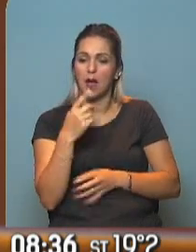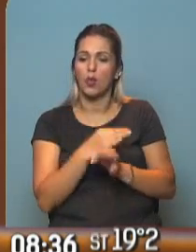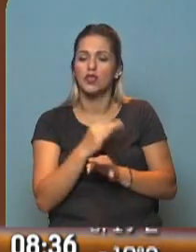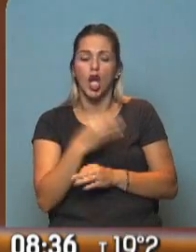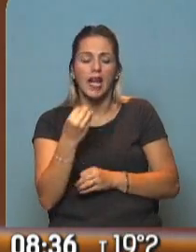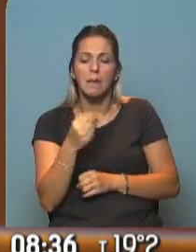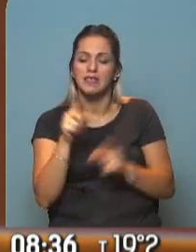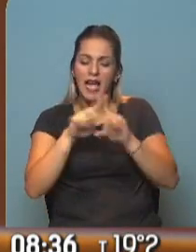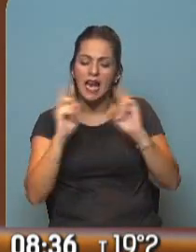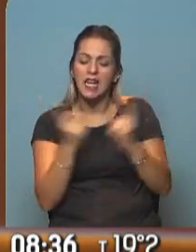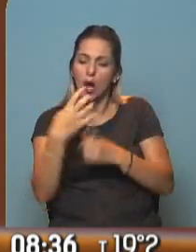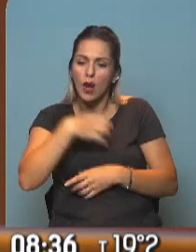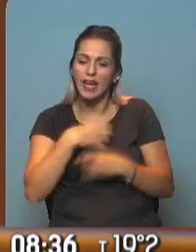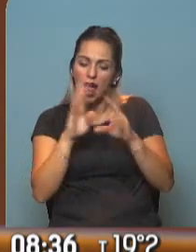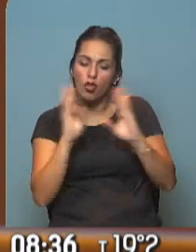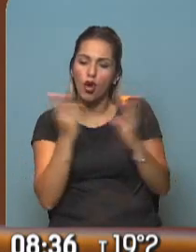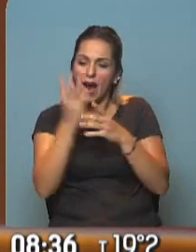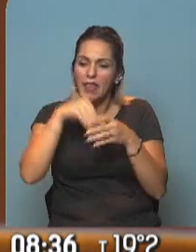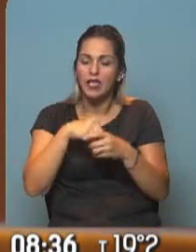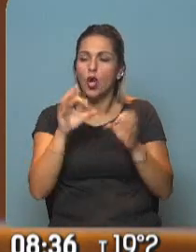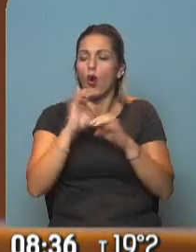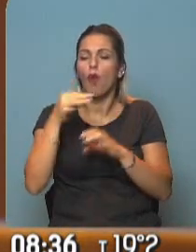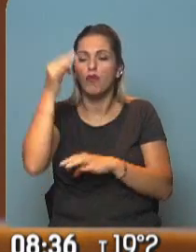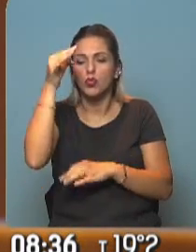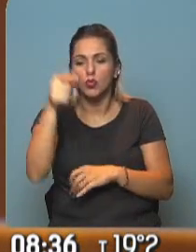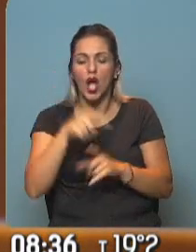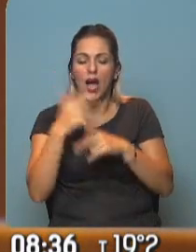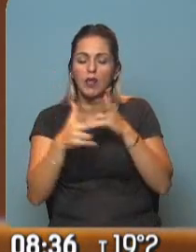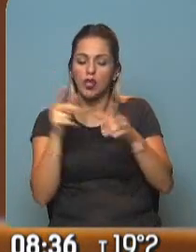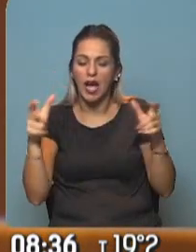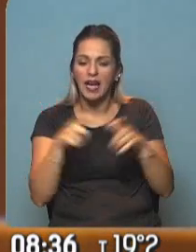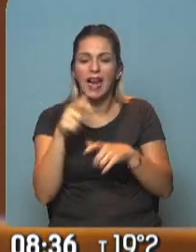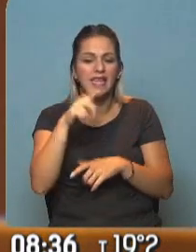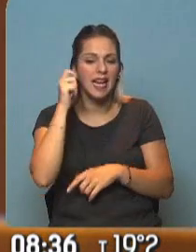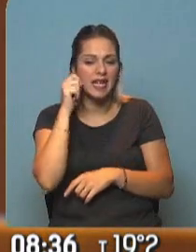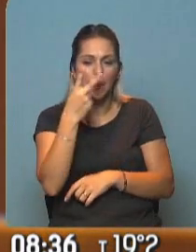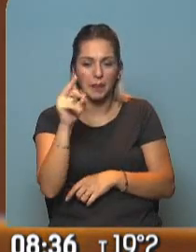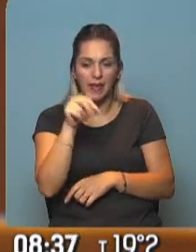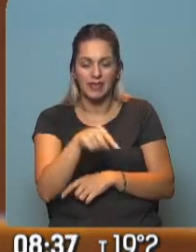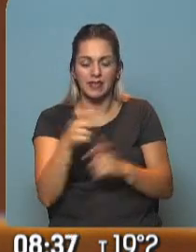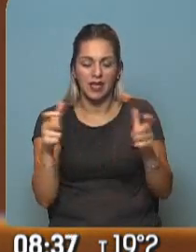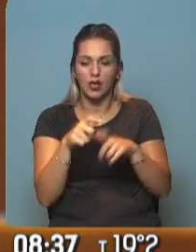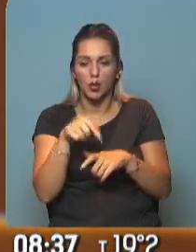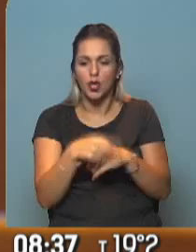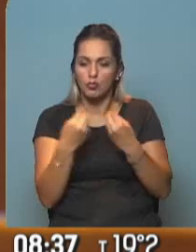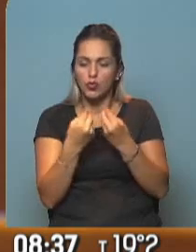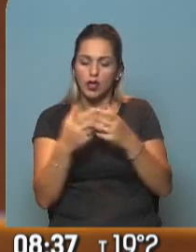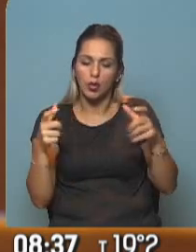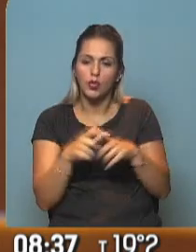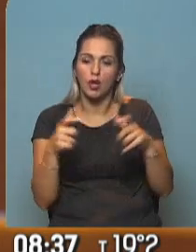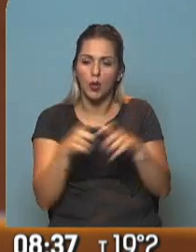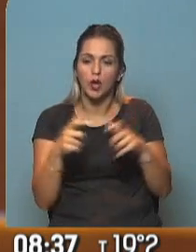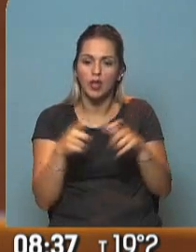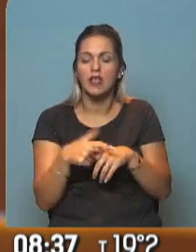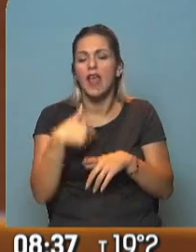en el futuro y en el marco del g20 que nuestro país es líder en durante todo este año que se están haciendo miles de reuniones por más que nosotros